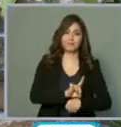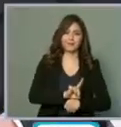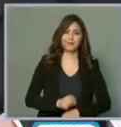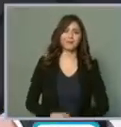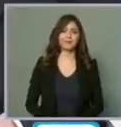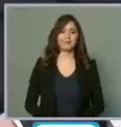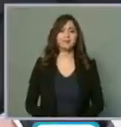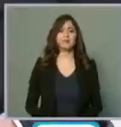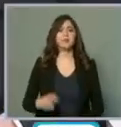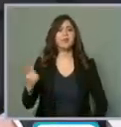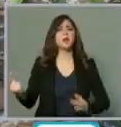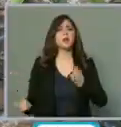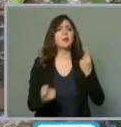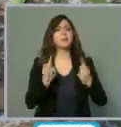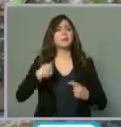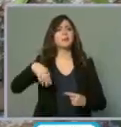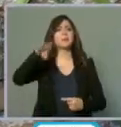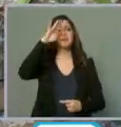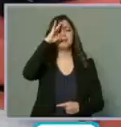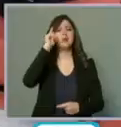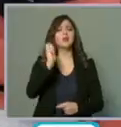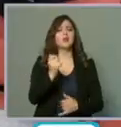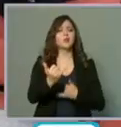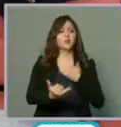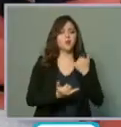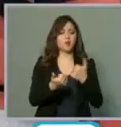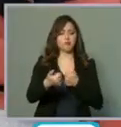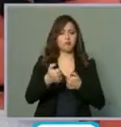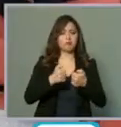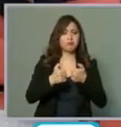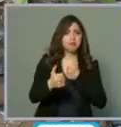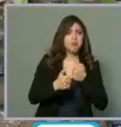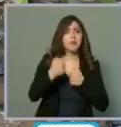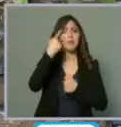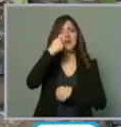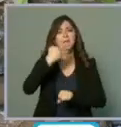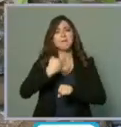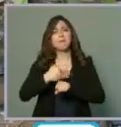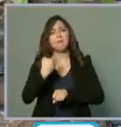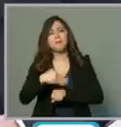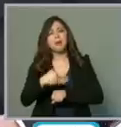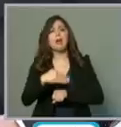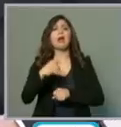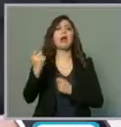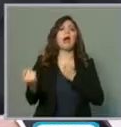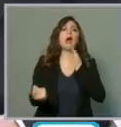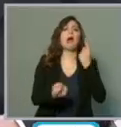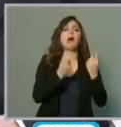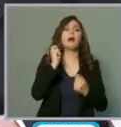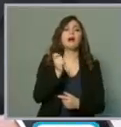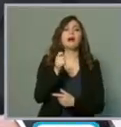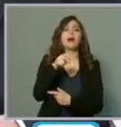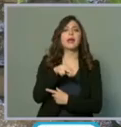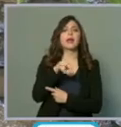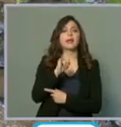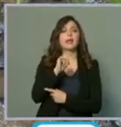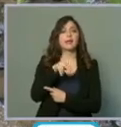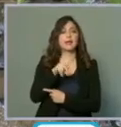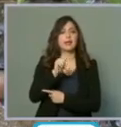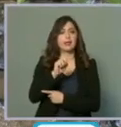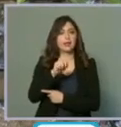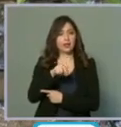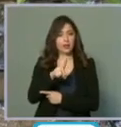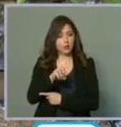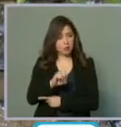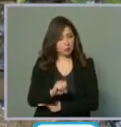se hizo para entretenernos, para divertirnos. Ya por allá en mi generación nos acordamos del Nintendo, muy básico. Pero ahora